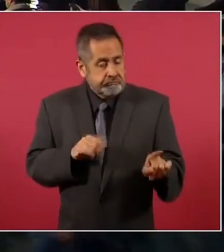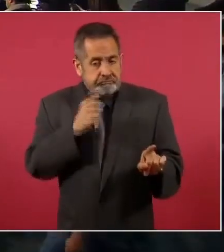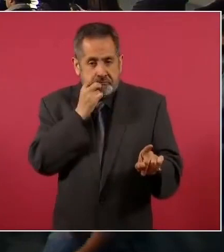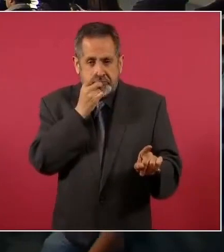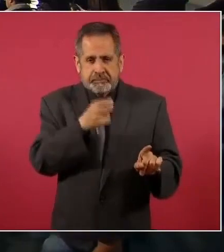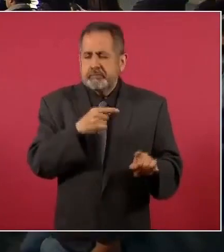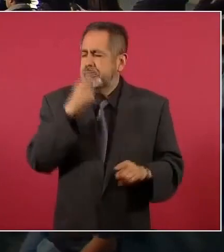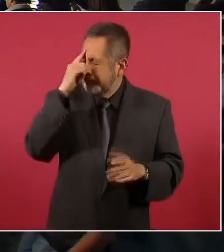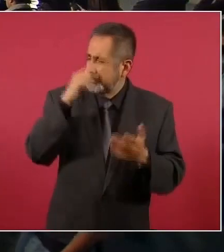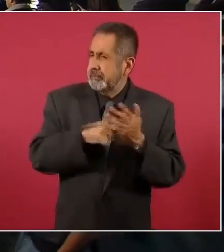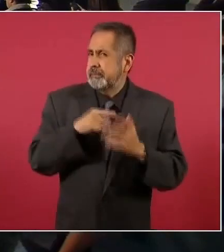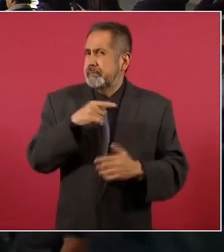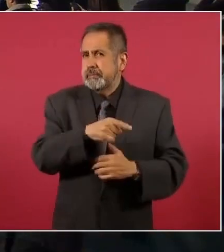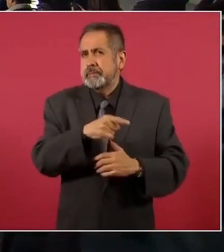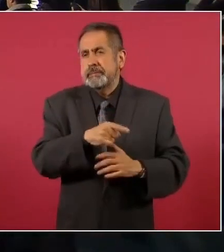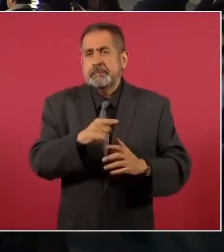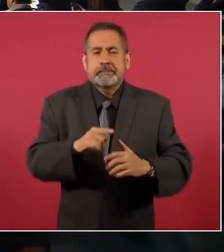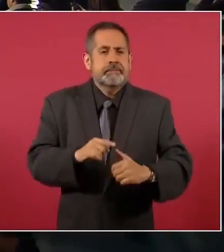creo que fue